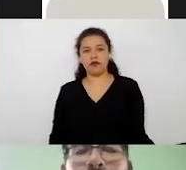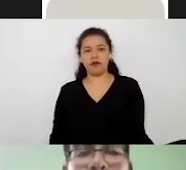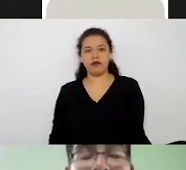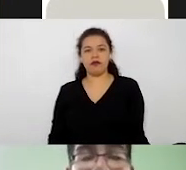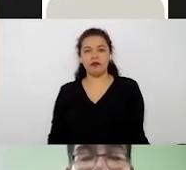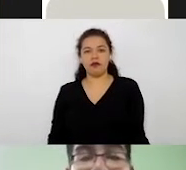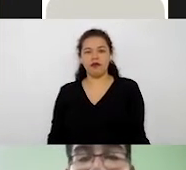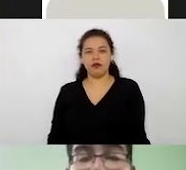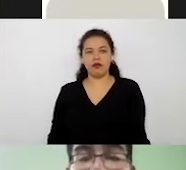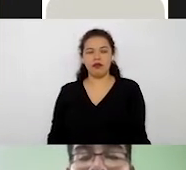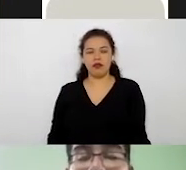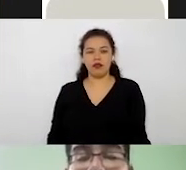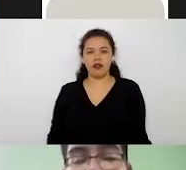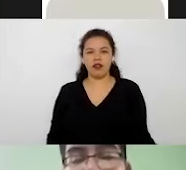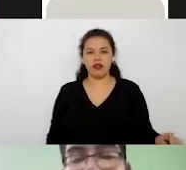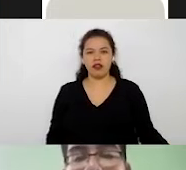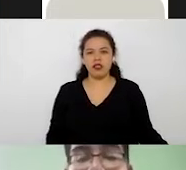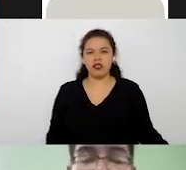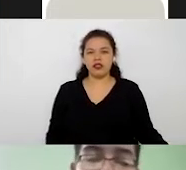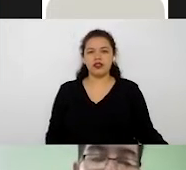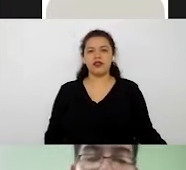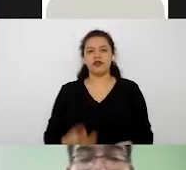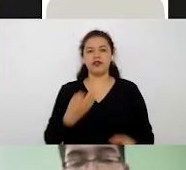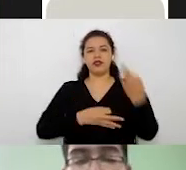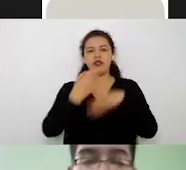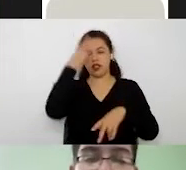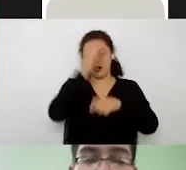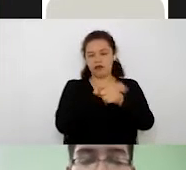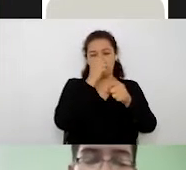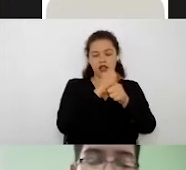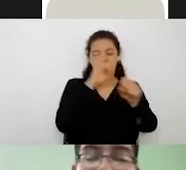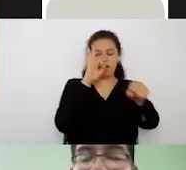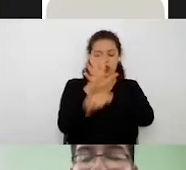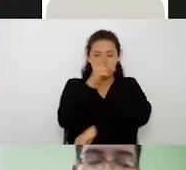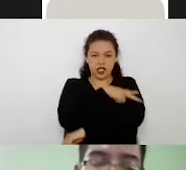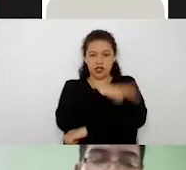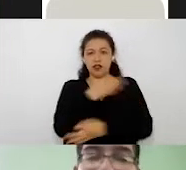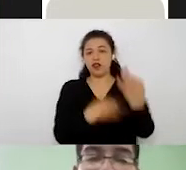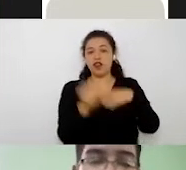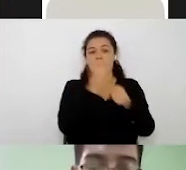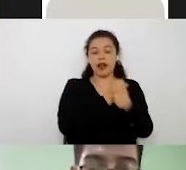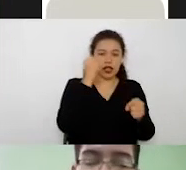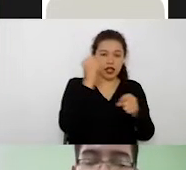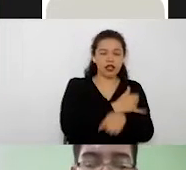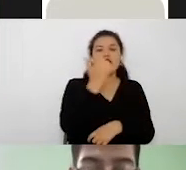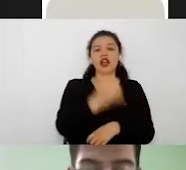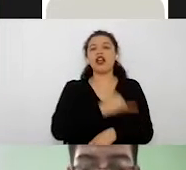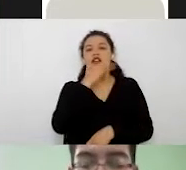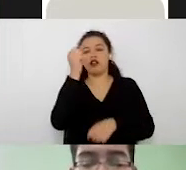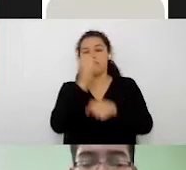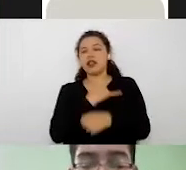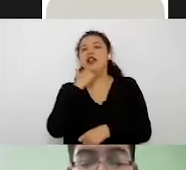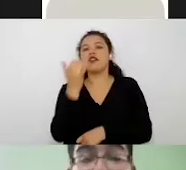todo en relación a la protección civil es a ensayo y error, ensayo y error, ensayo y error, y es practicar, practicar y practicar